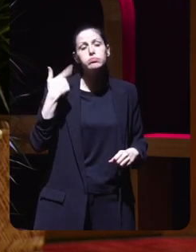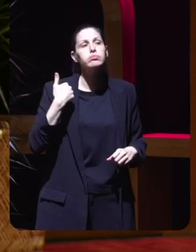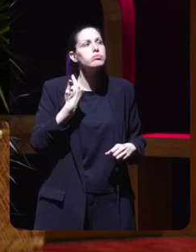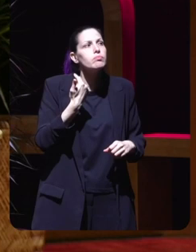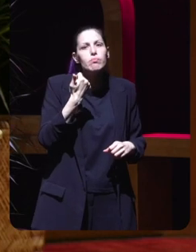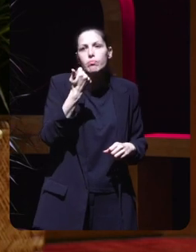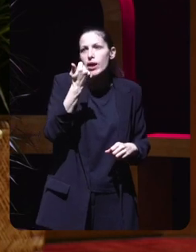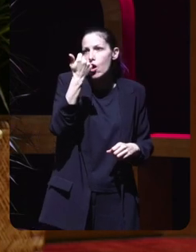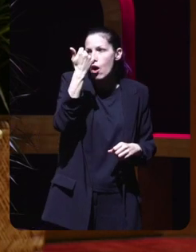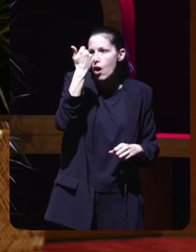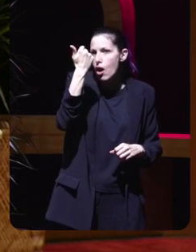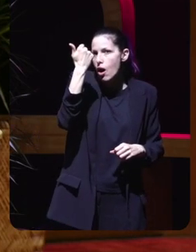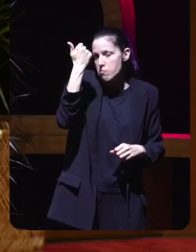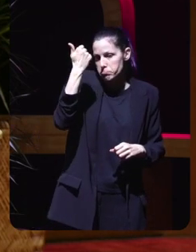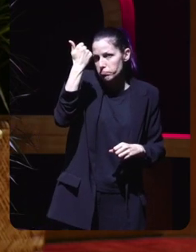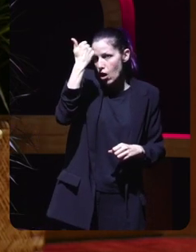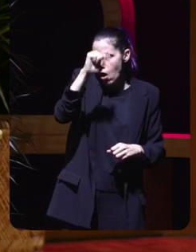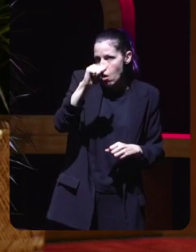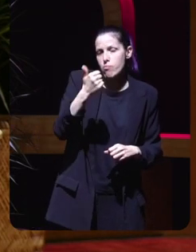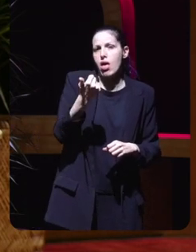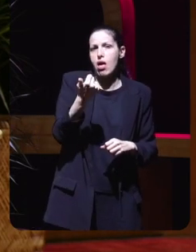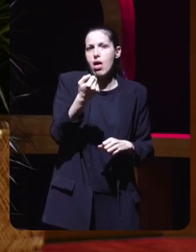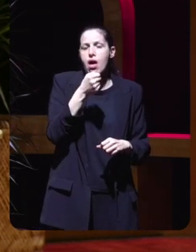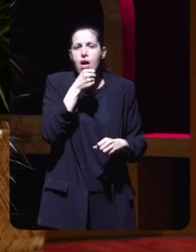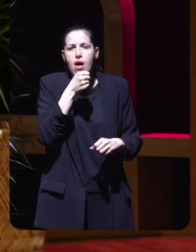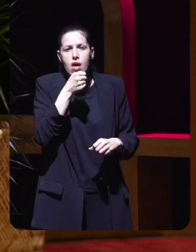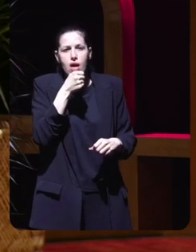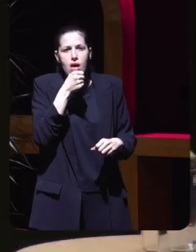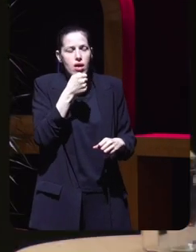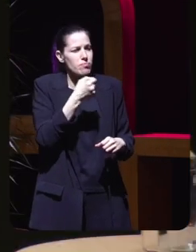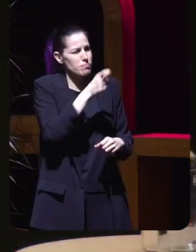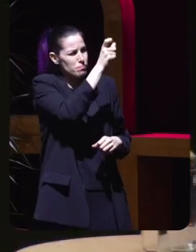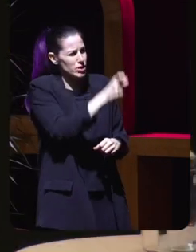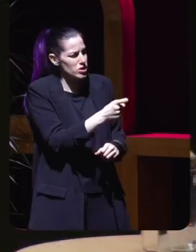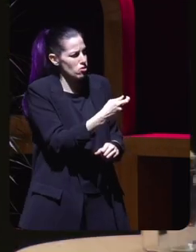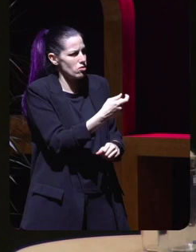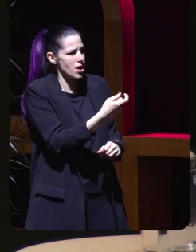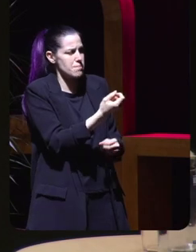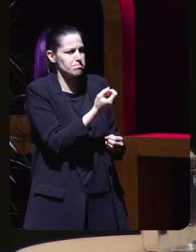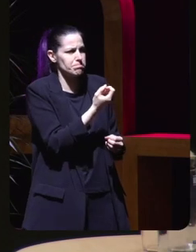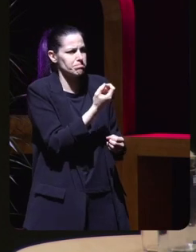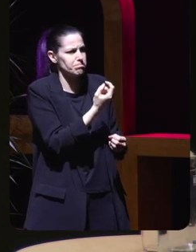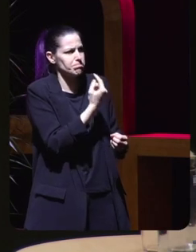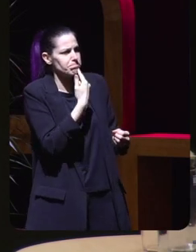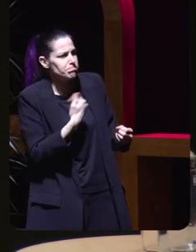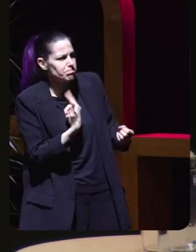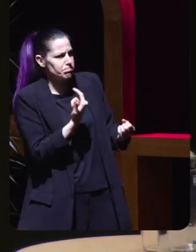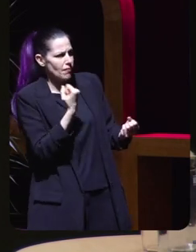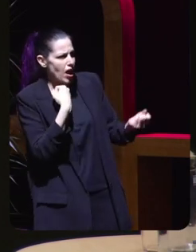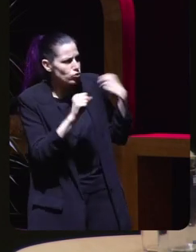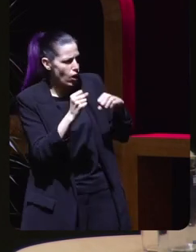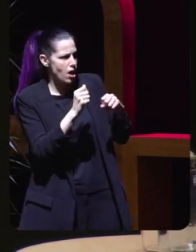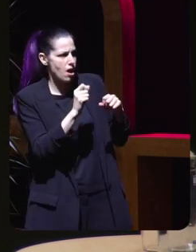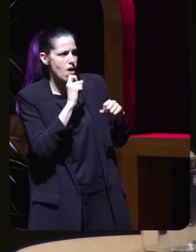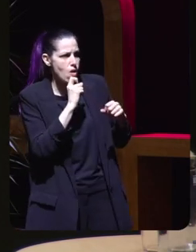como tiña que actuar No porque se presupone que ten tantísimos anos de experiencia no de vagarse